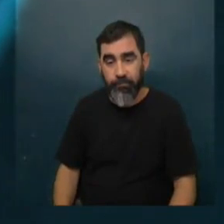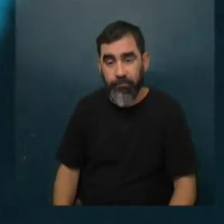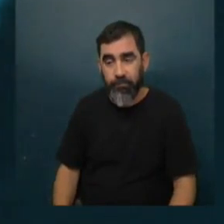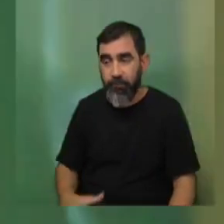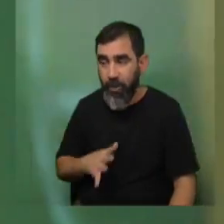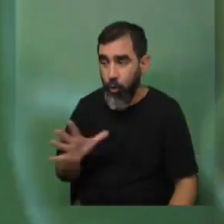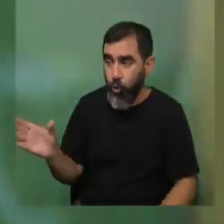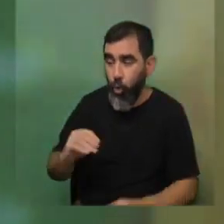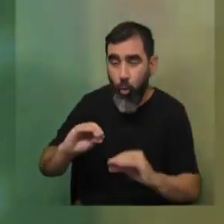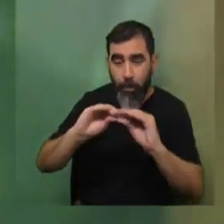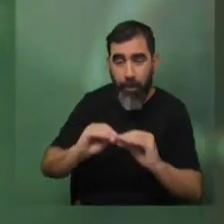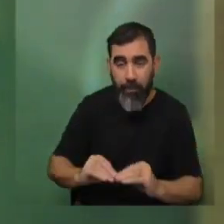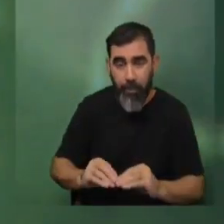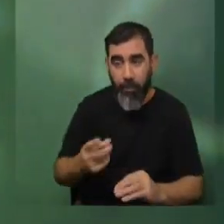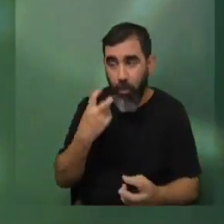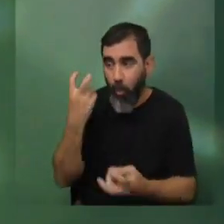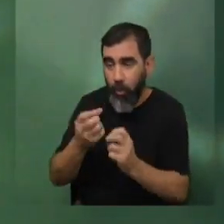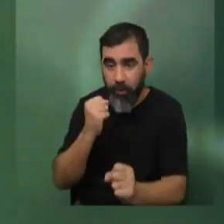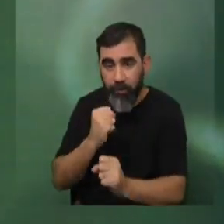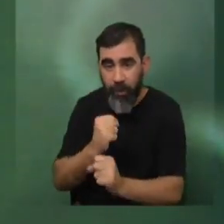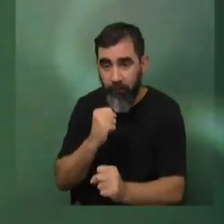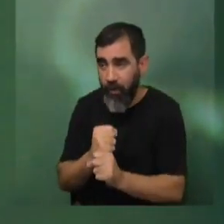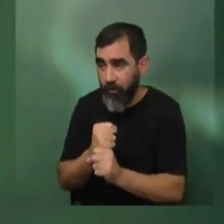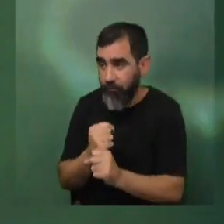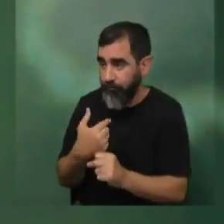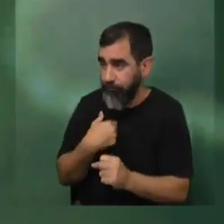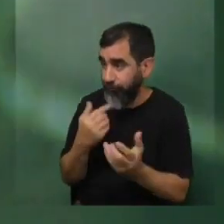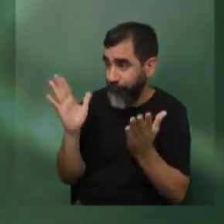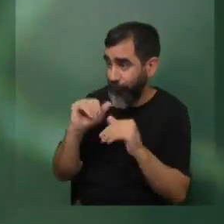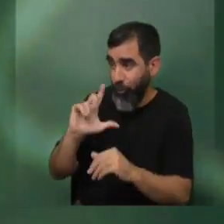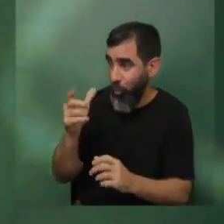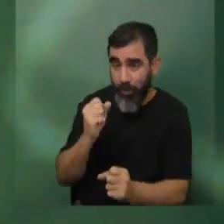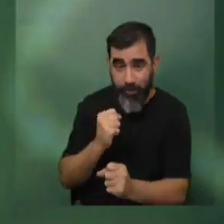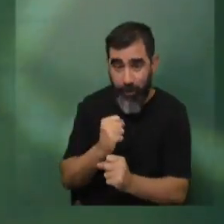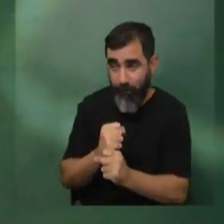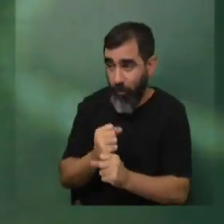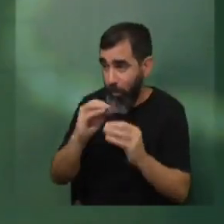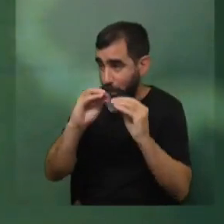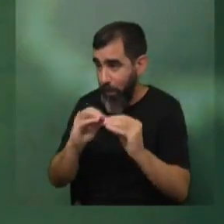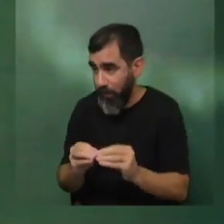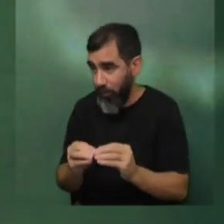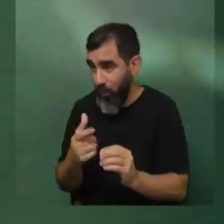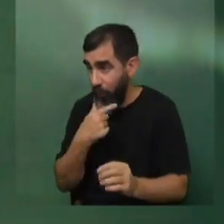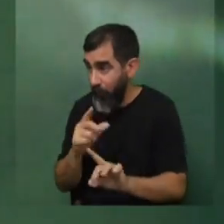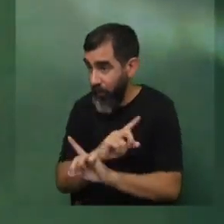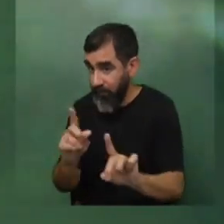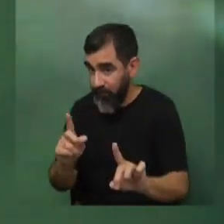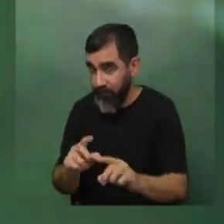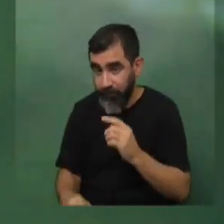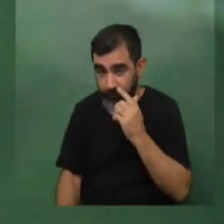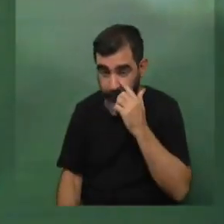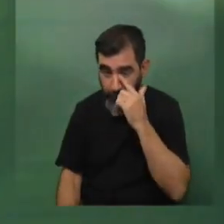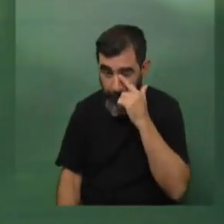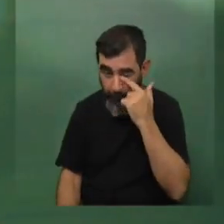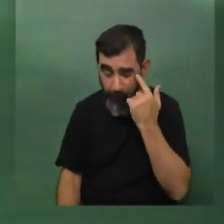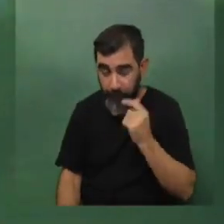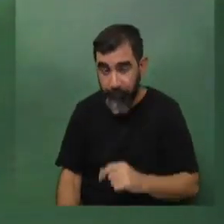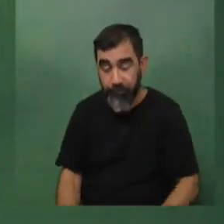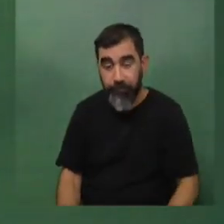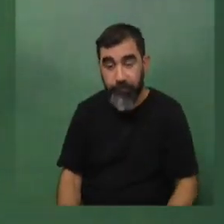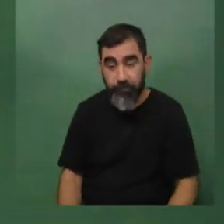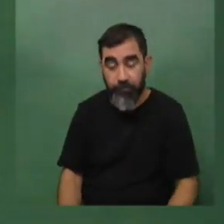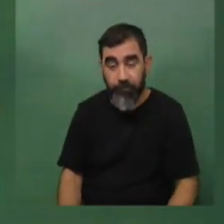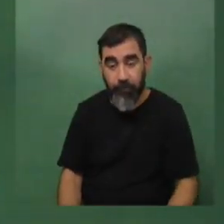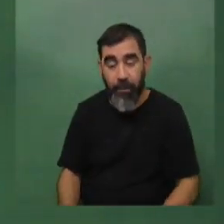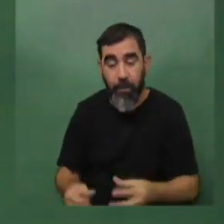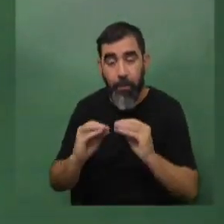lados y a la hora de que lo voy a usar en un trabajo concreto no es tan fácil de identificar. Es un poco, la matemática